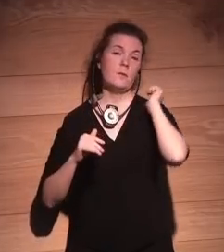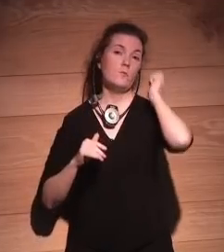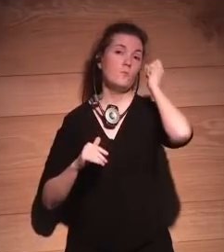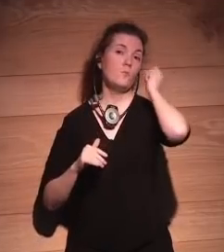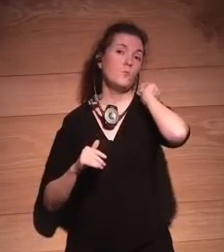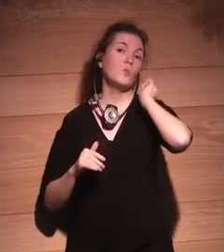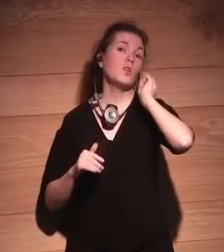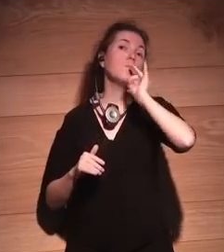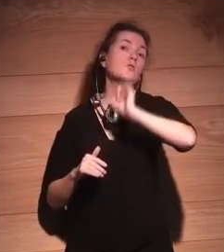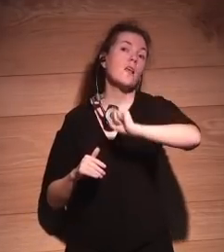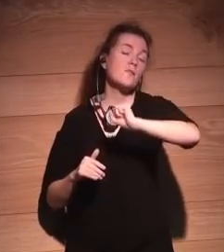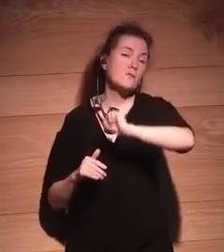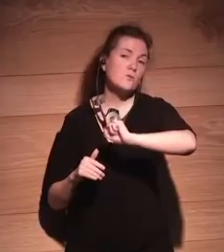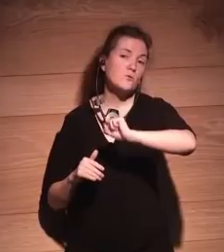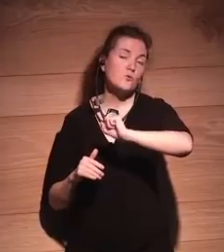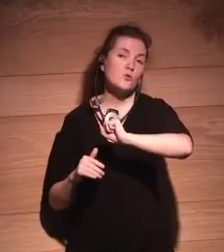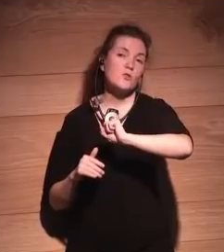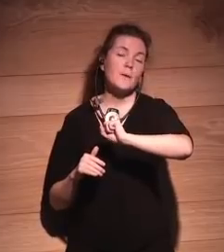años,